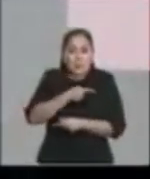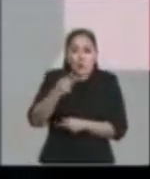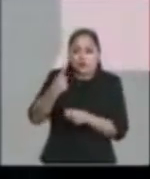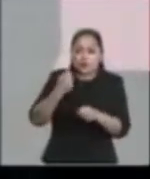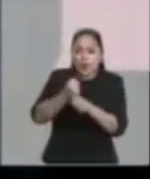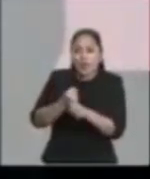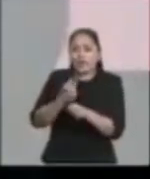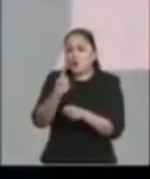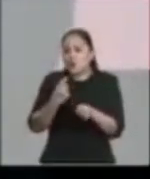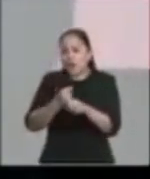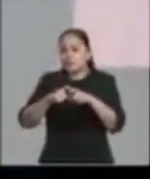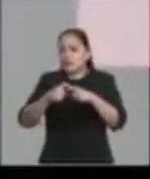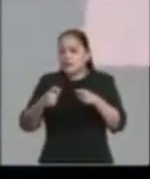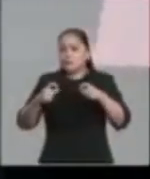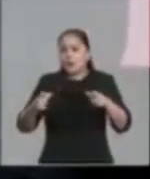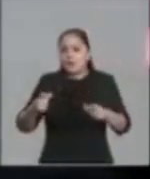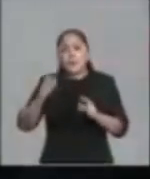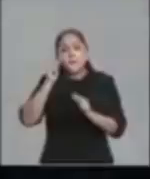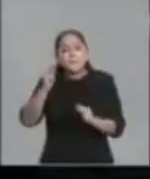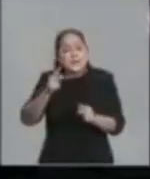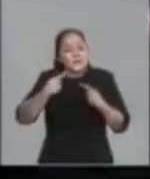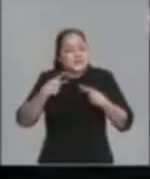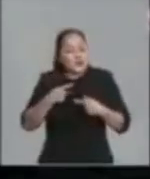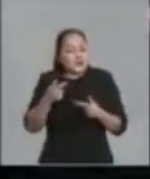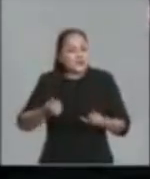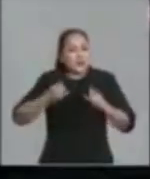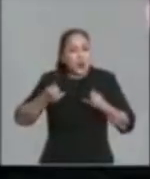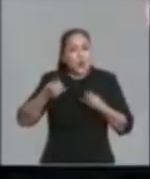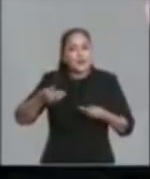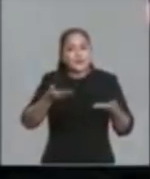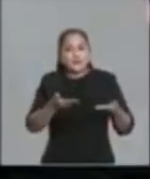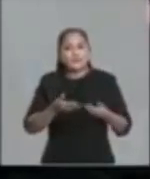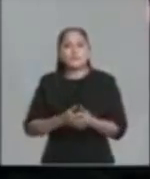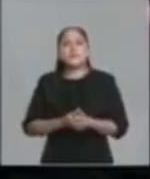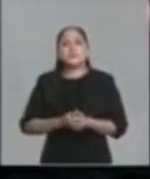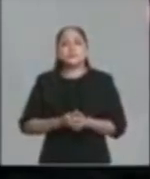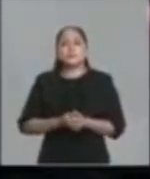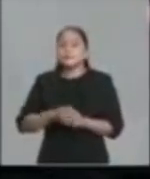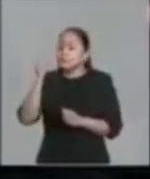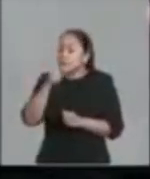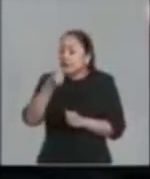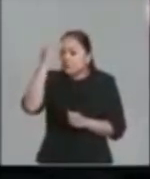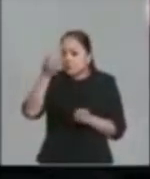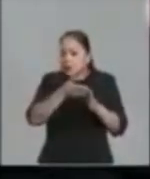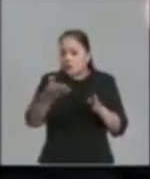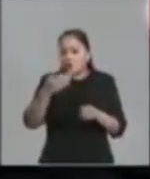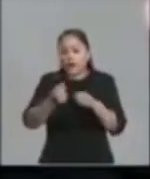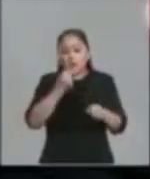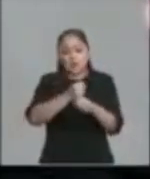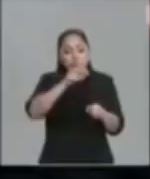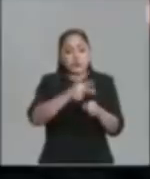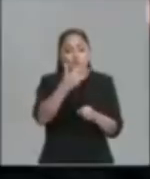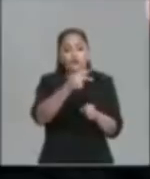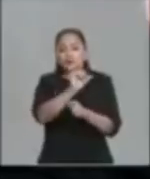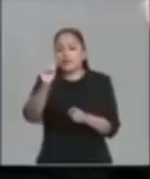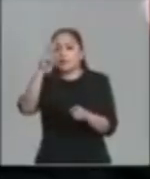de pobreza. Pero miren a los jóvenes, en la misma, en el mismo periodo,